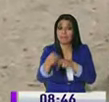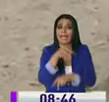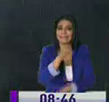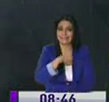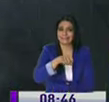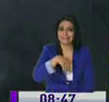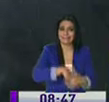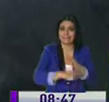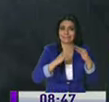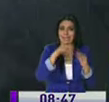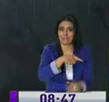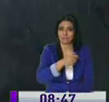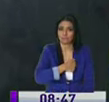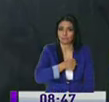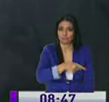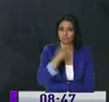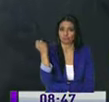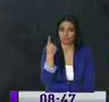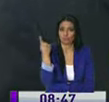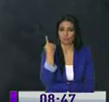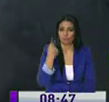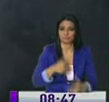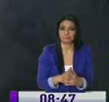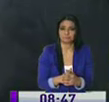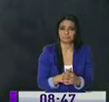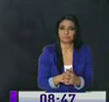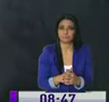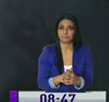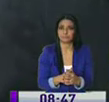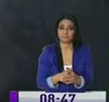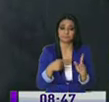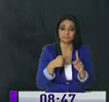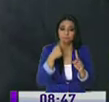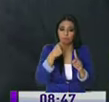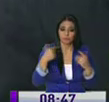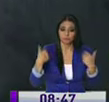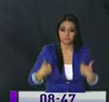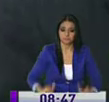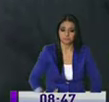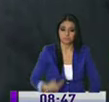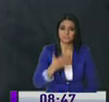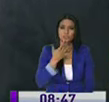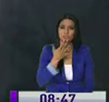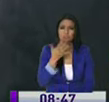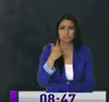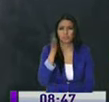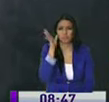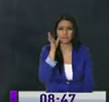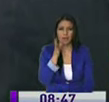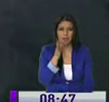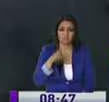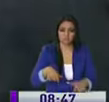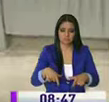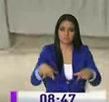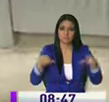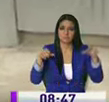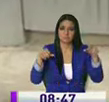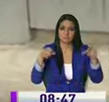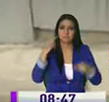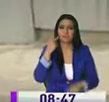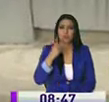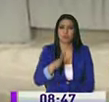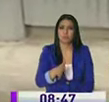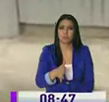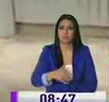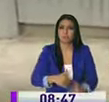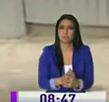seguro se ha manifestado pues el ciudadano vestía con una blusa color turquesa y un boxer color flor moradores